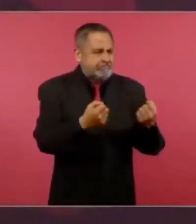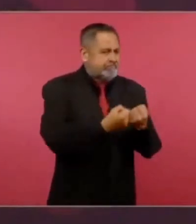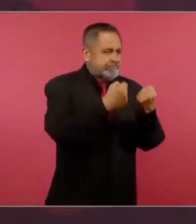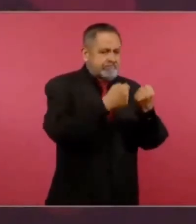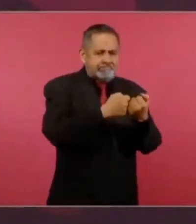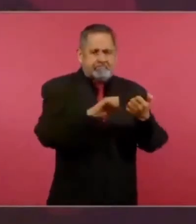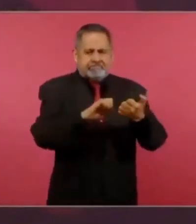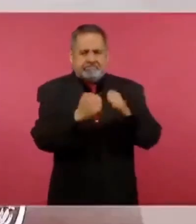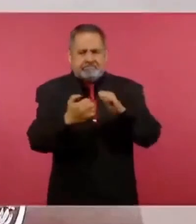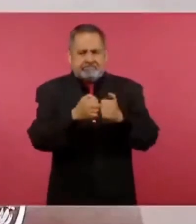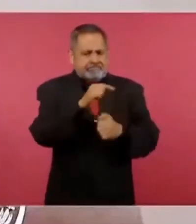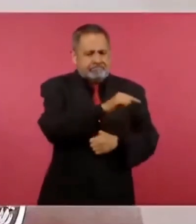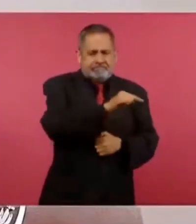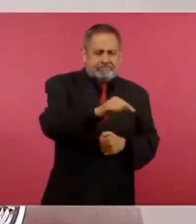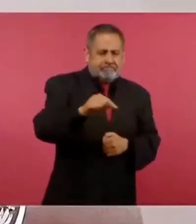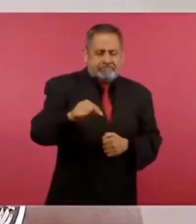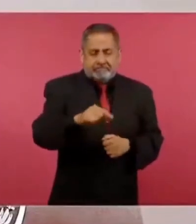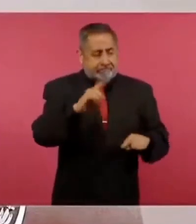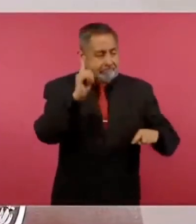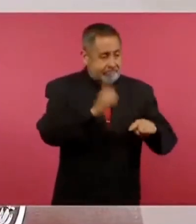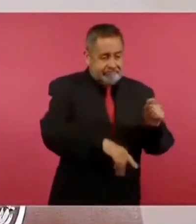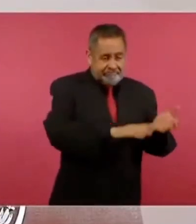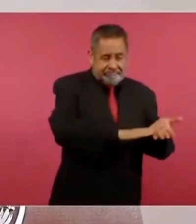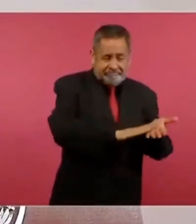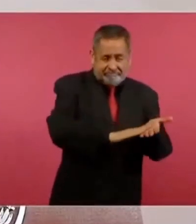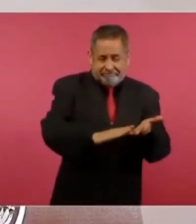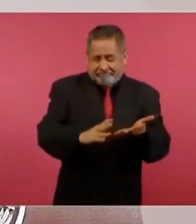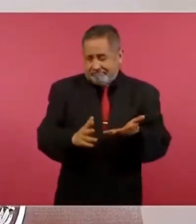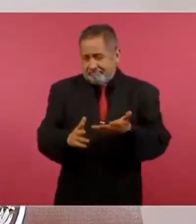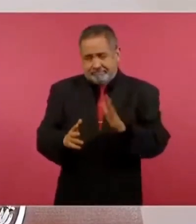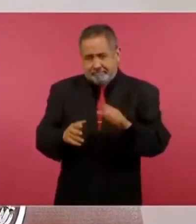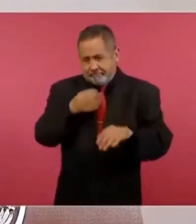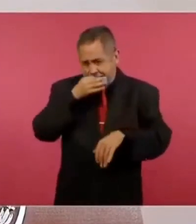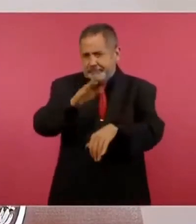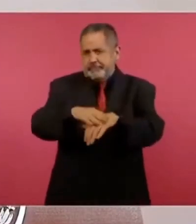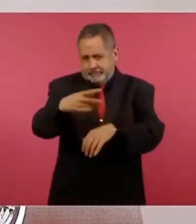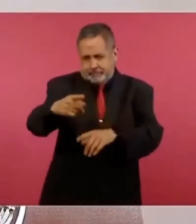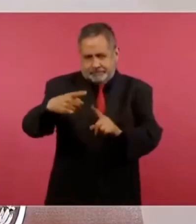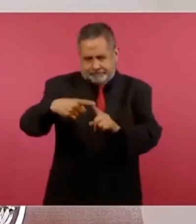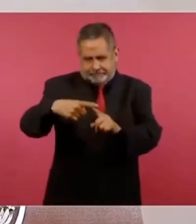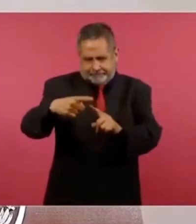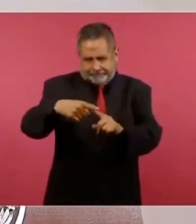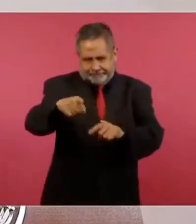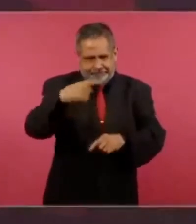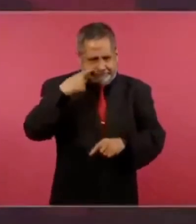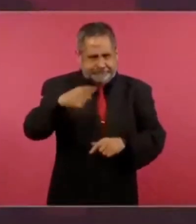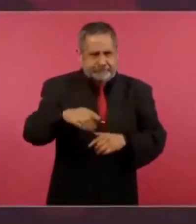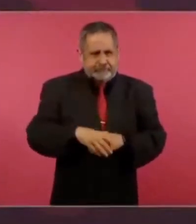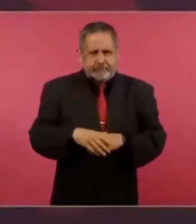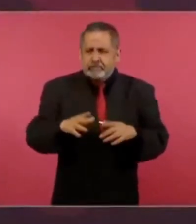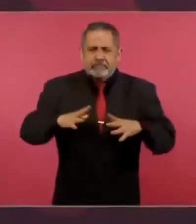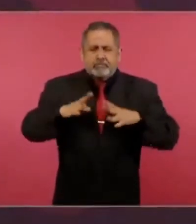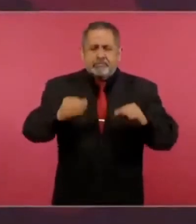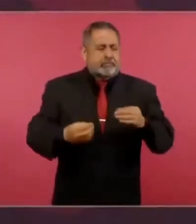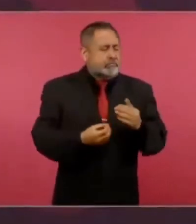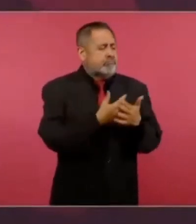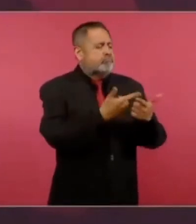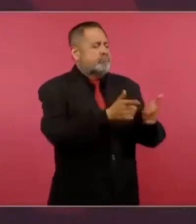¿Y cuándo crees, ahí te lo dejo de tarea, que se crearon las